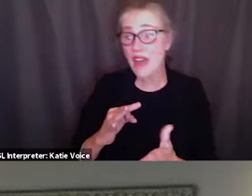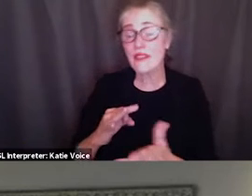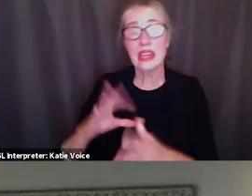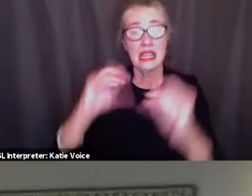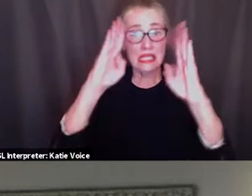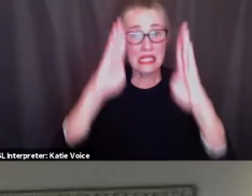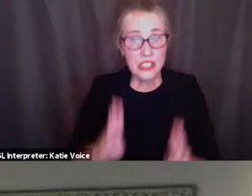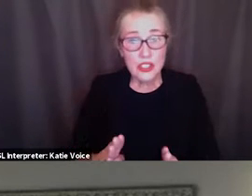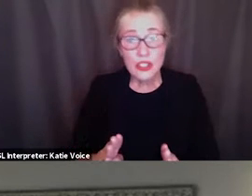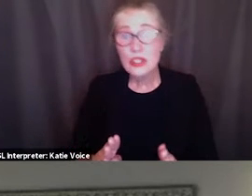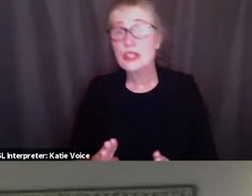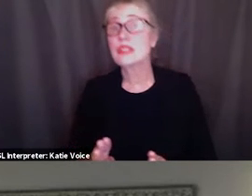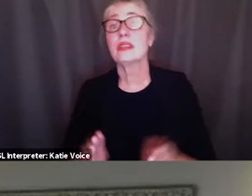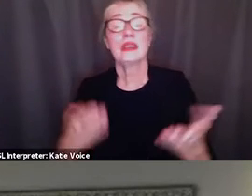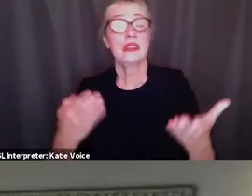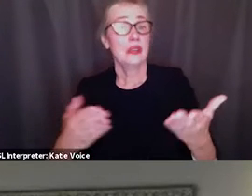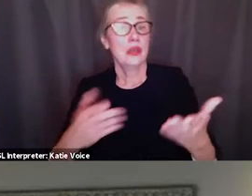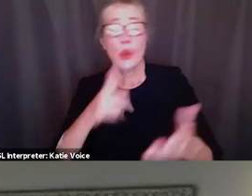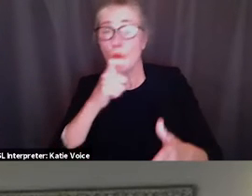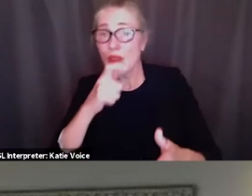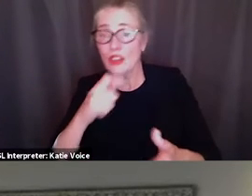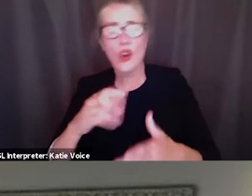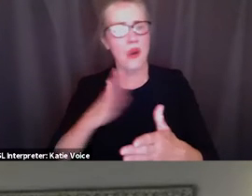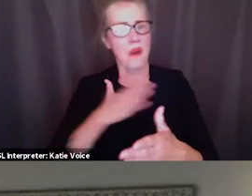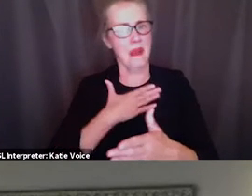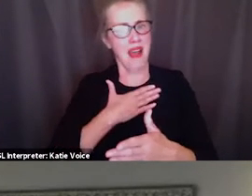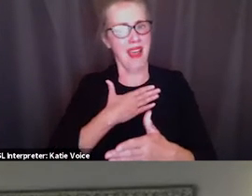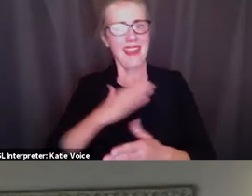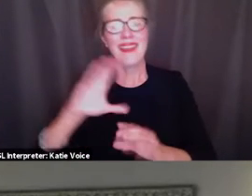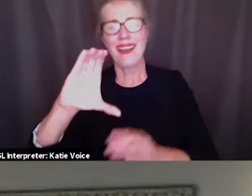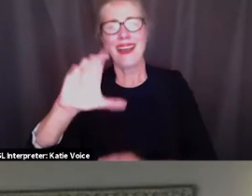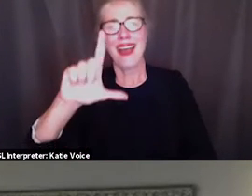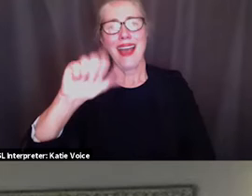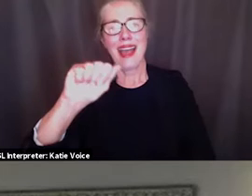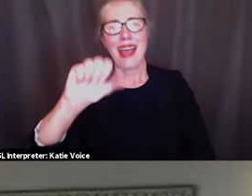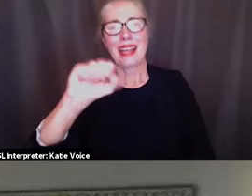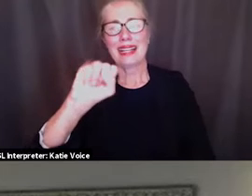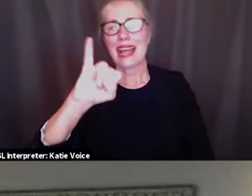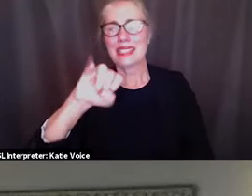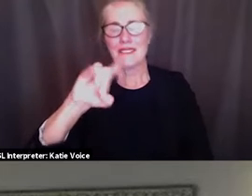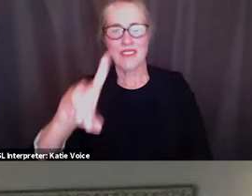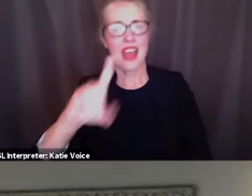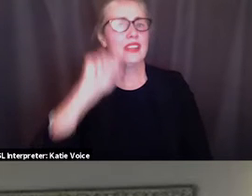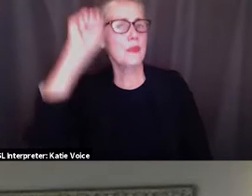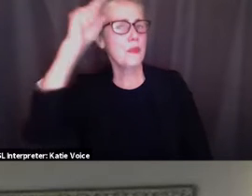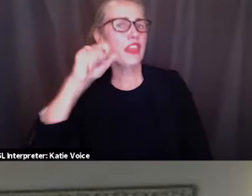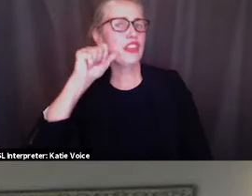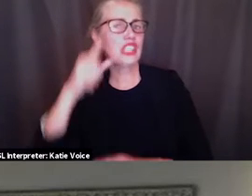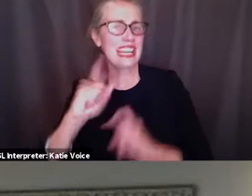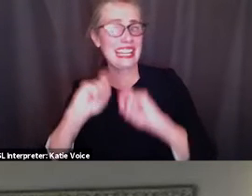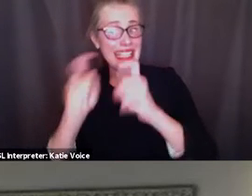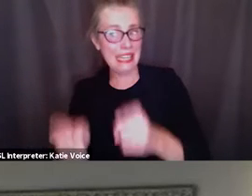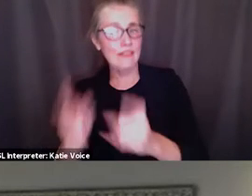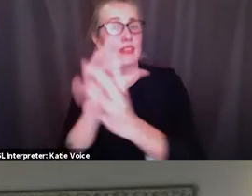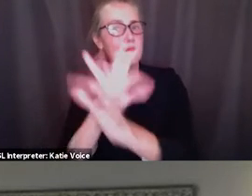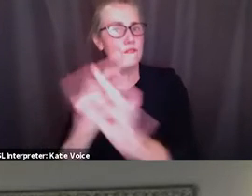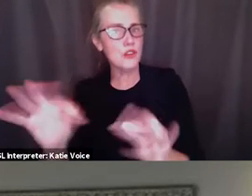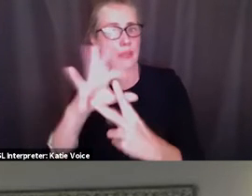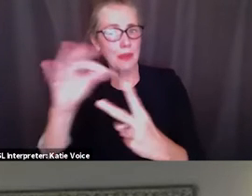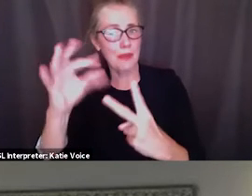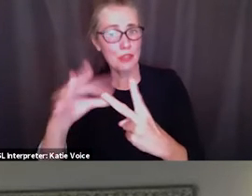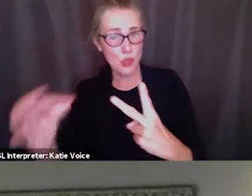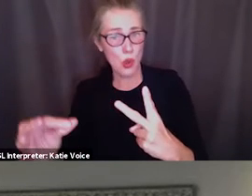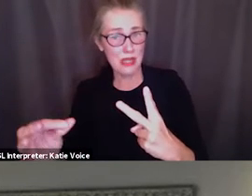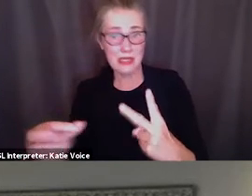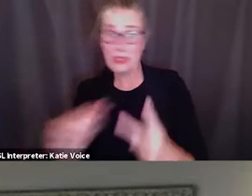maestros o personal clasificado la opción y la libertad de elegir, porque ustedes también tienen esa